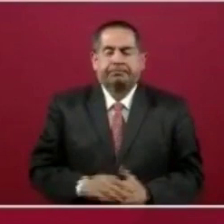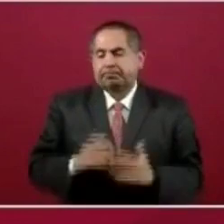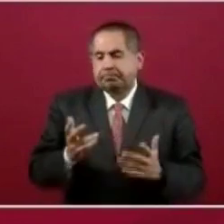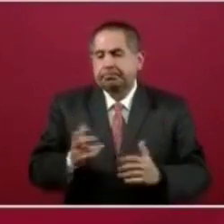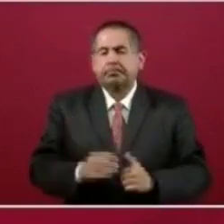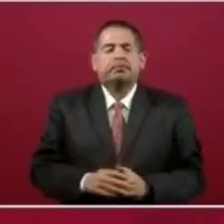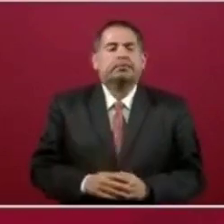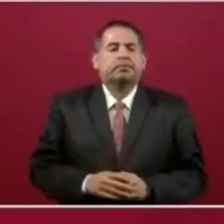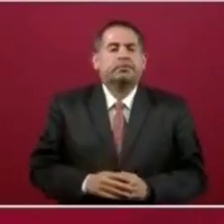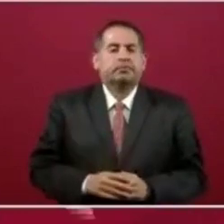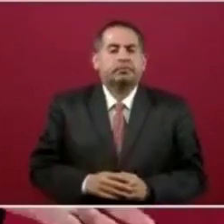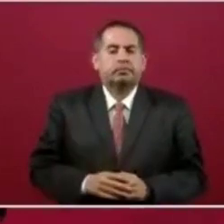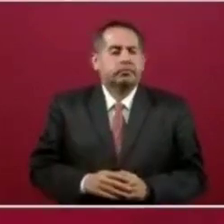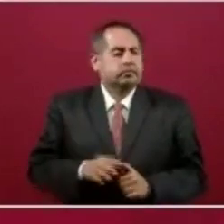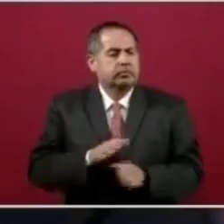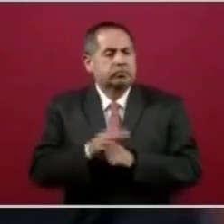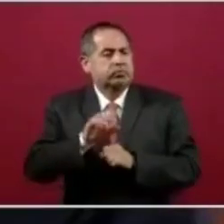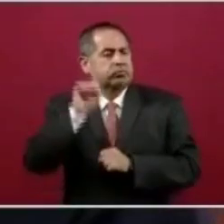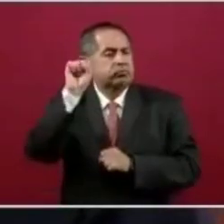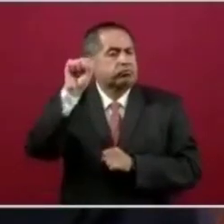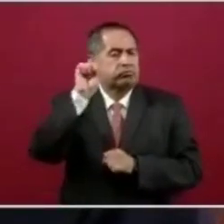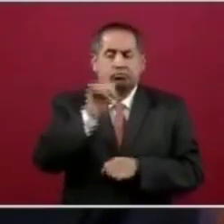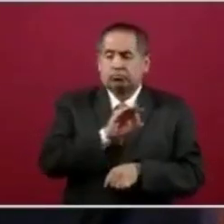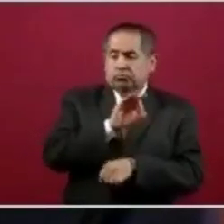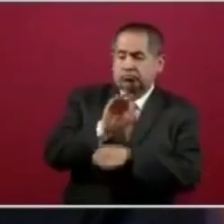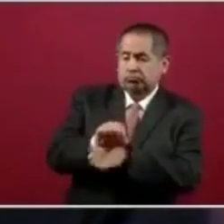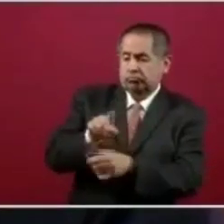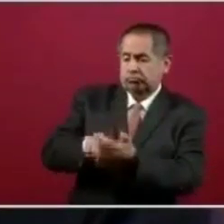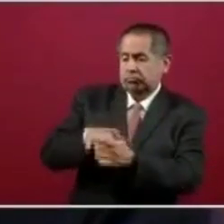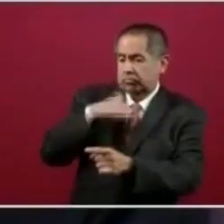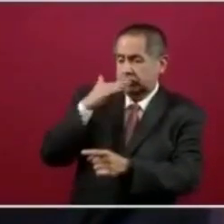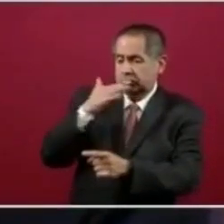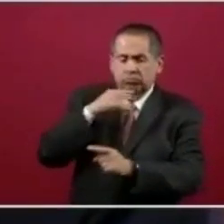Entonces, ¿qué sindicato va a defender a un corrupto?